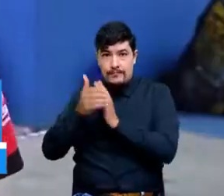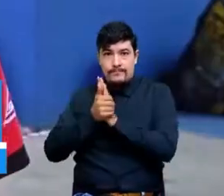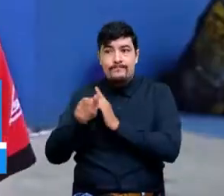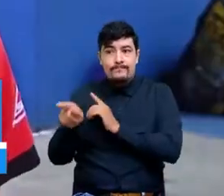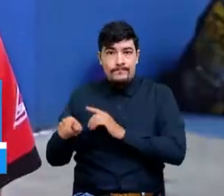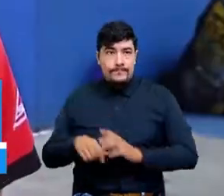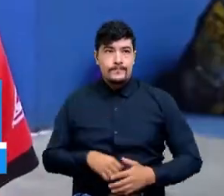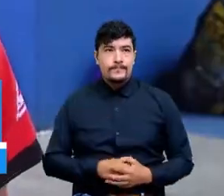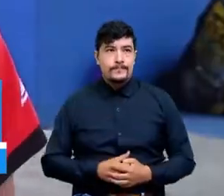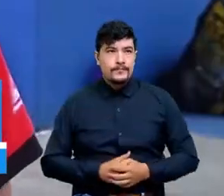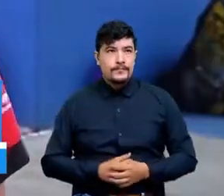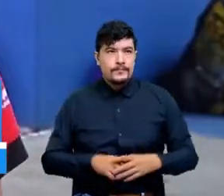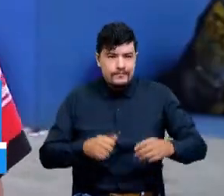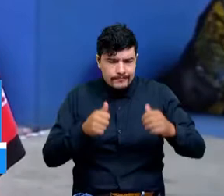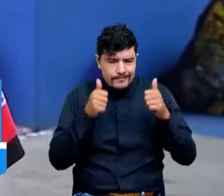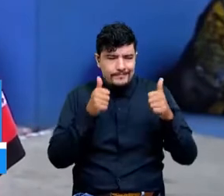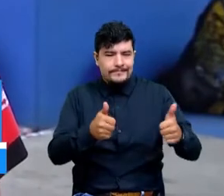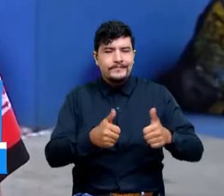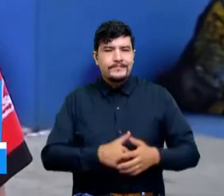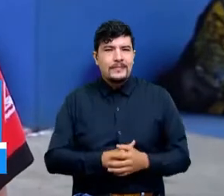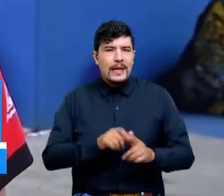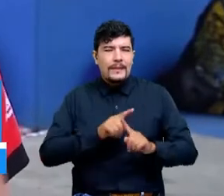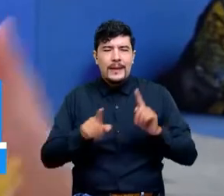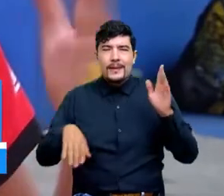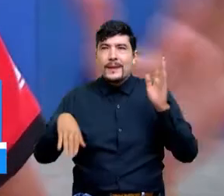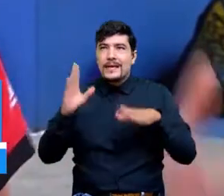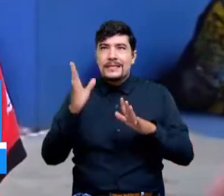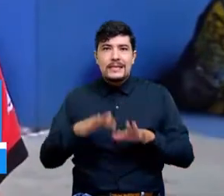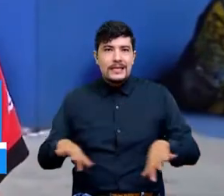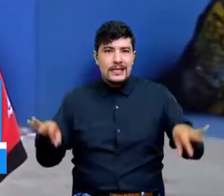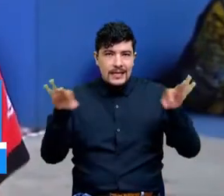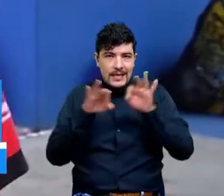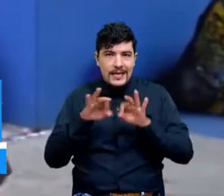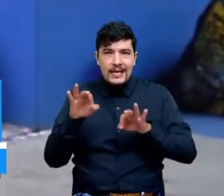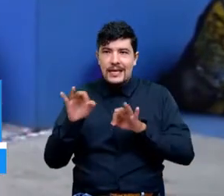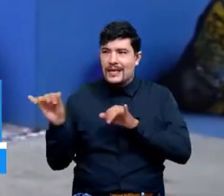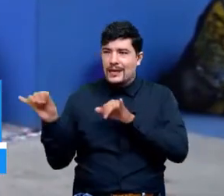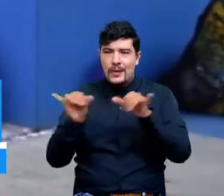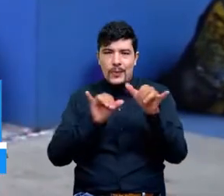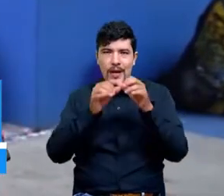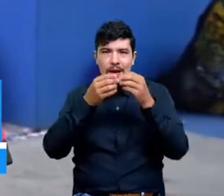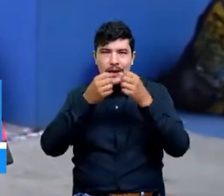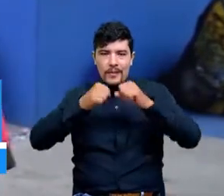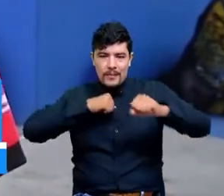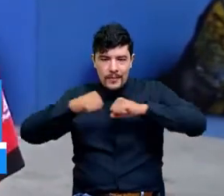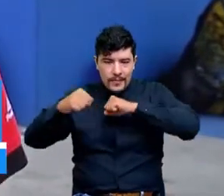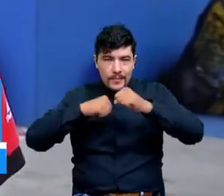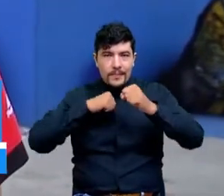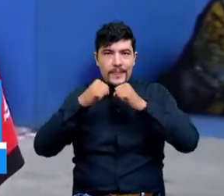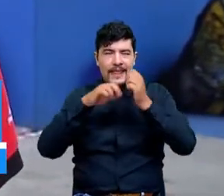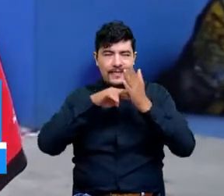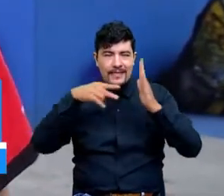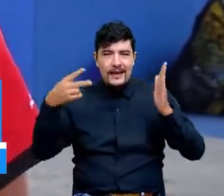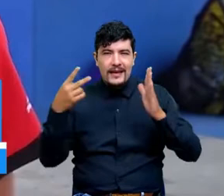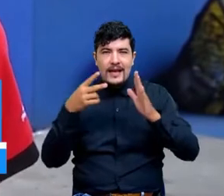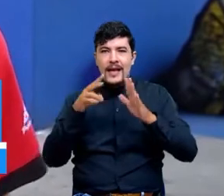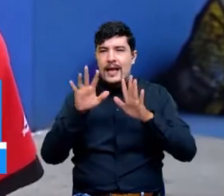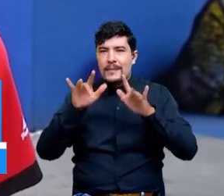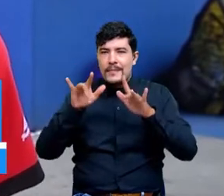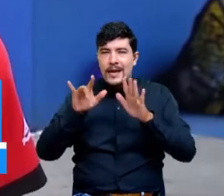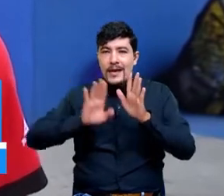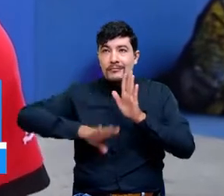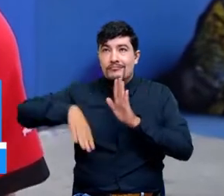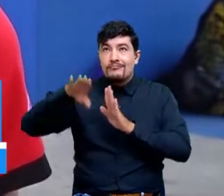pues lo que más importante era coordinar, hacer bien la técnica de estirar las piernas,